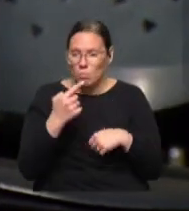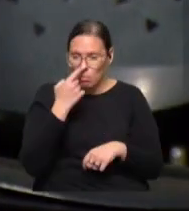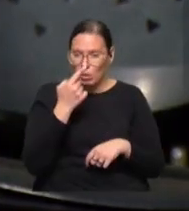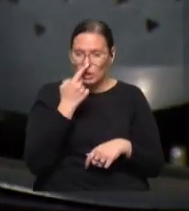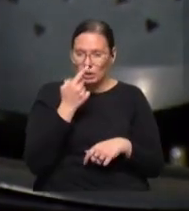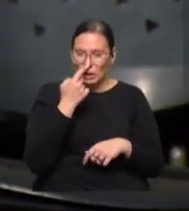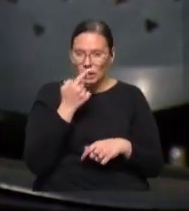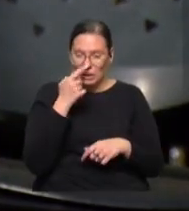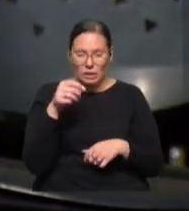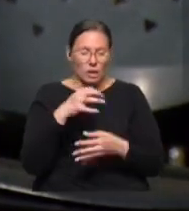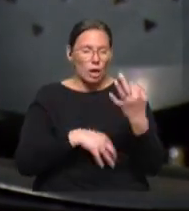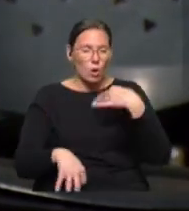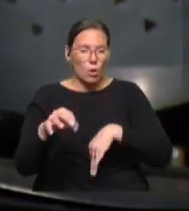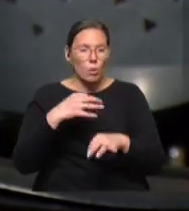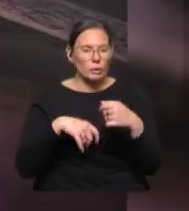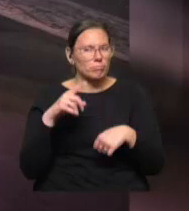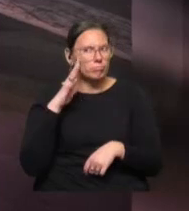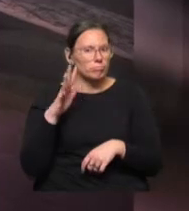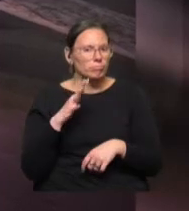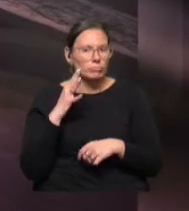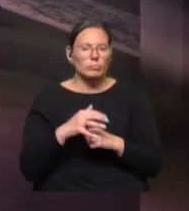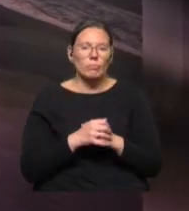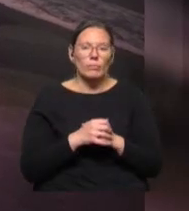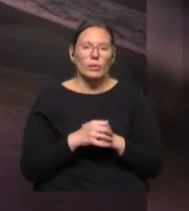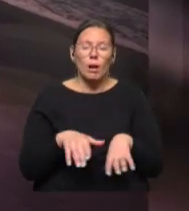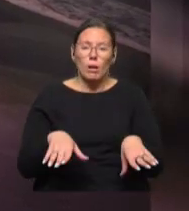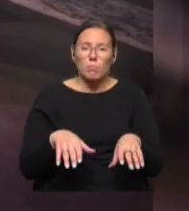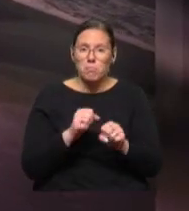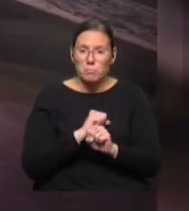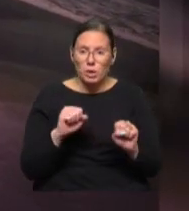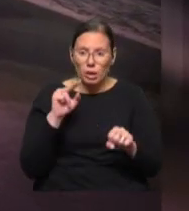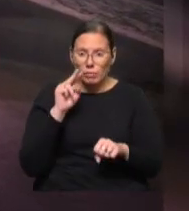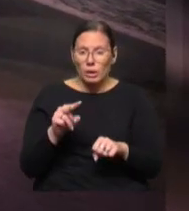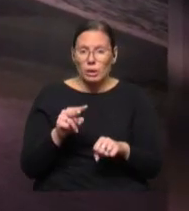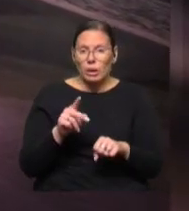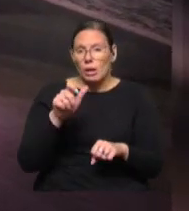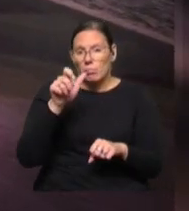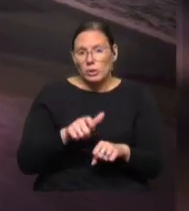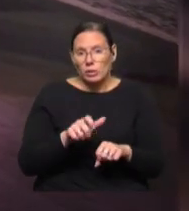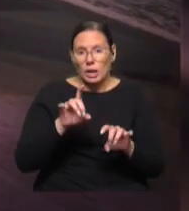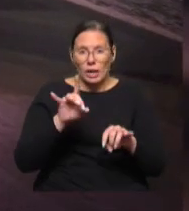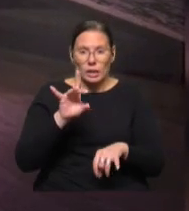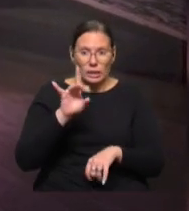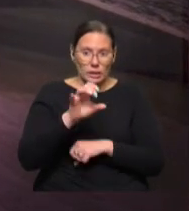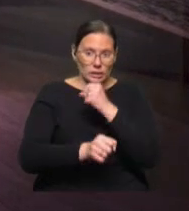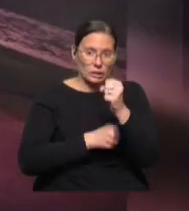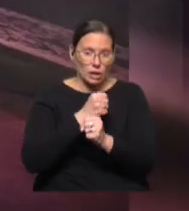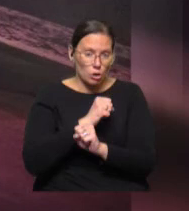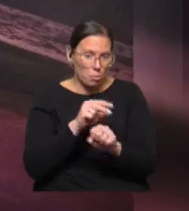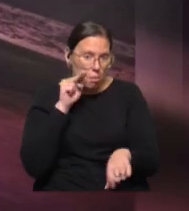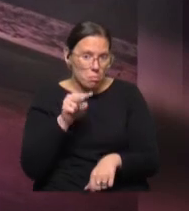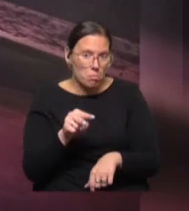lo que sucede en esta obra. Me imagino, es una obra que es apta para personas a partir de los 15 años. Eso también es